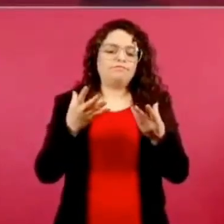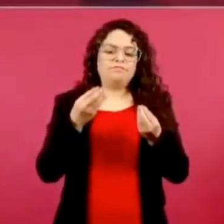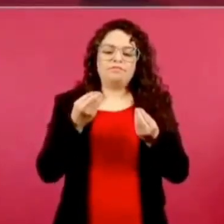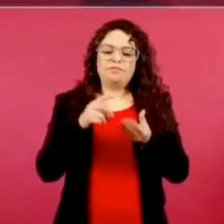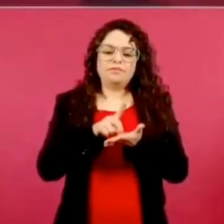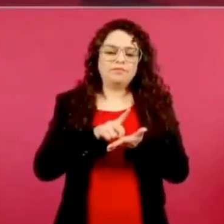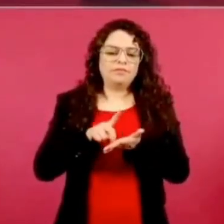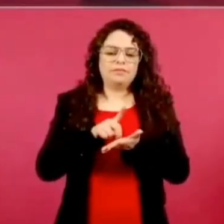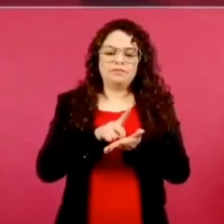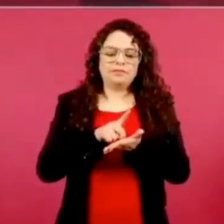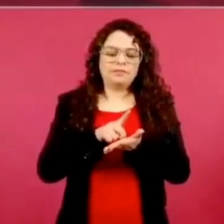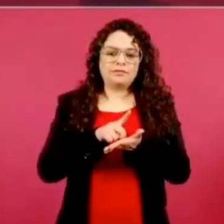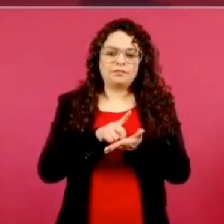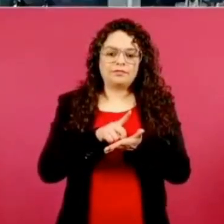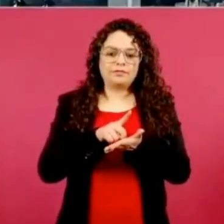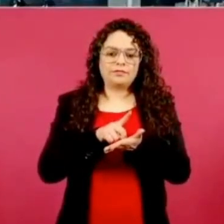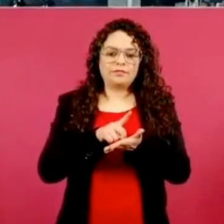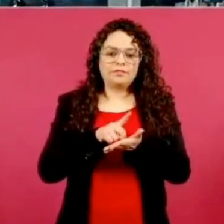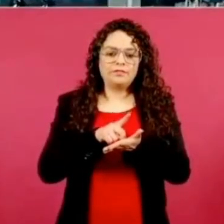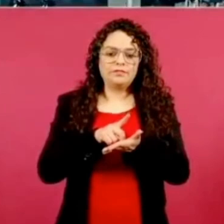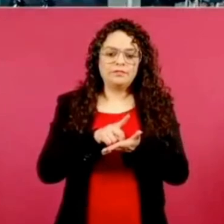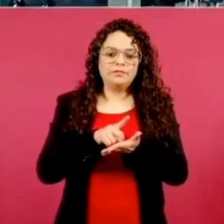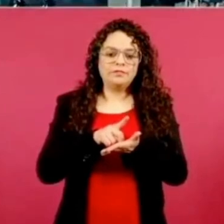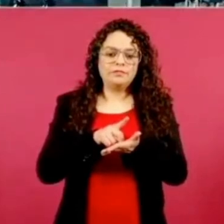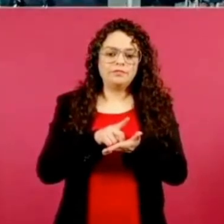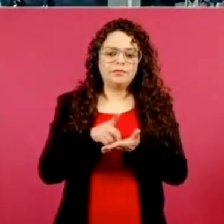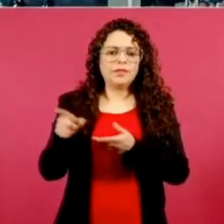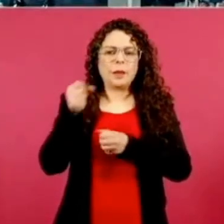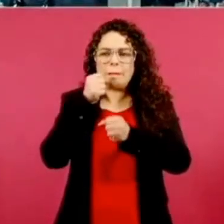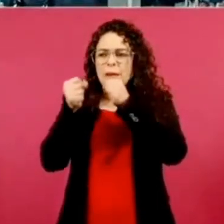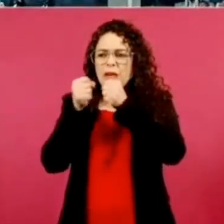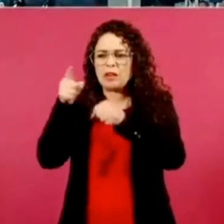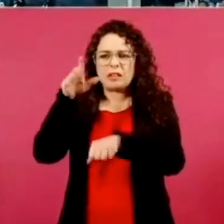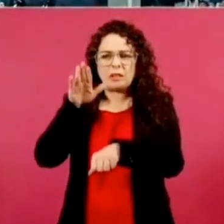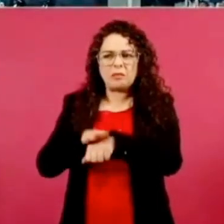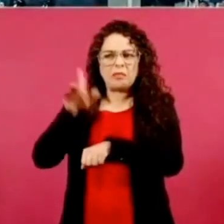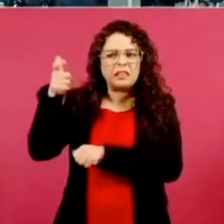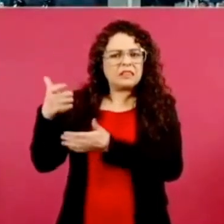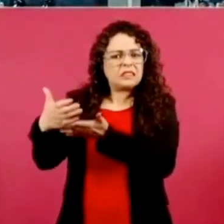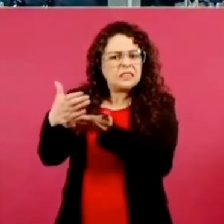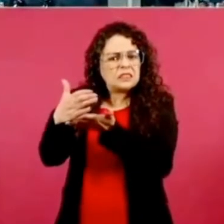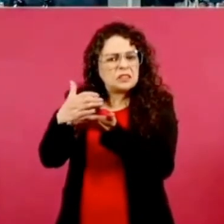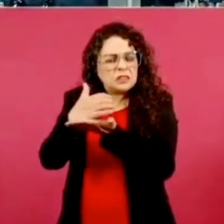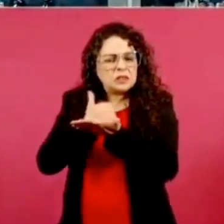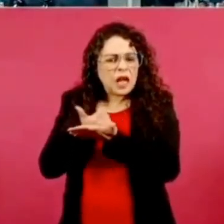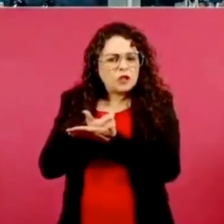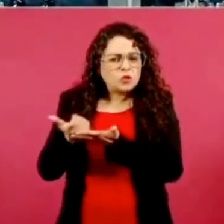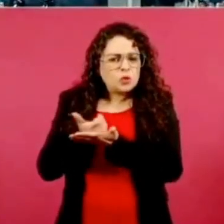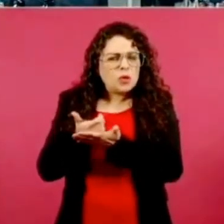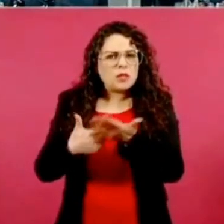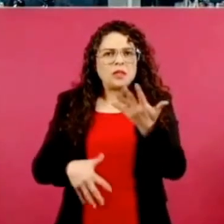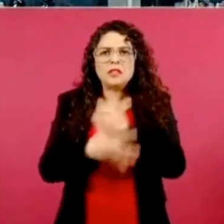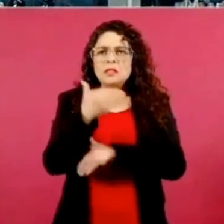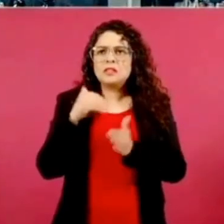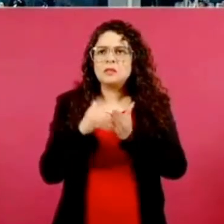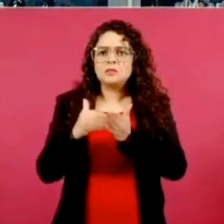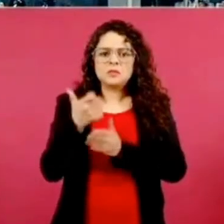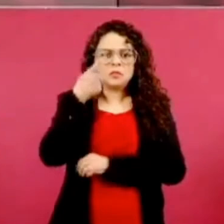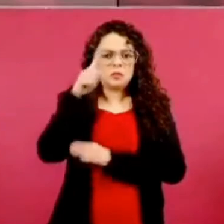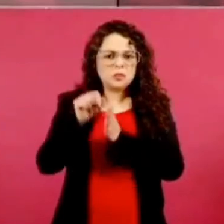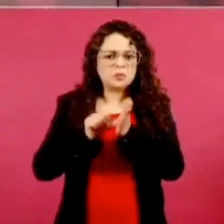¿cómo se llama? Es el que gana más de todos los periodistas, ese debe de ganar como 15 millones de pesos mensuales.